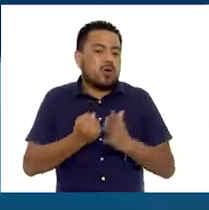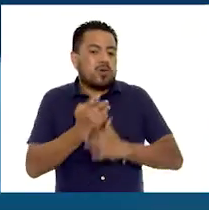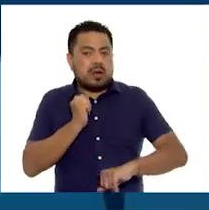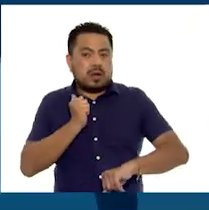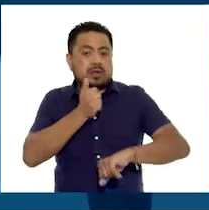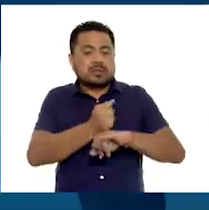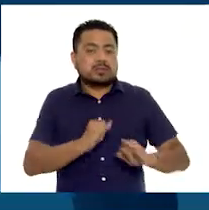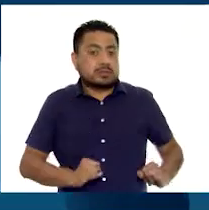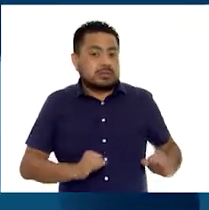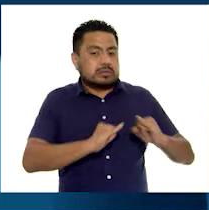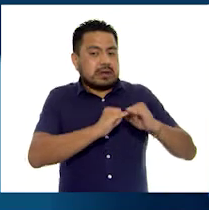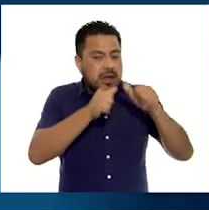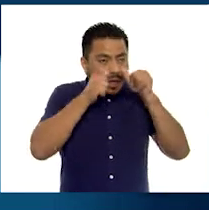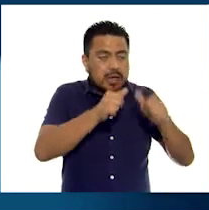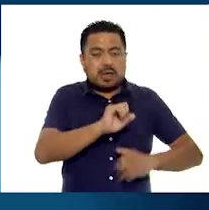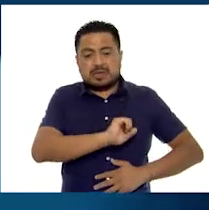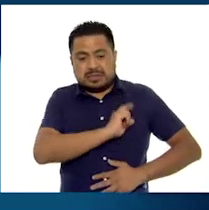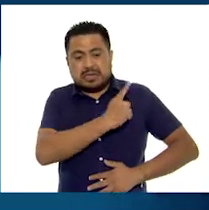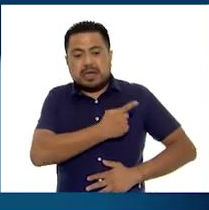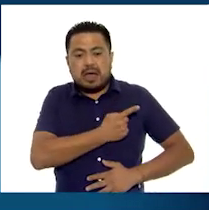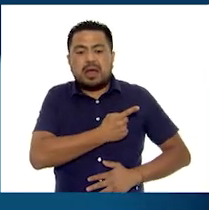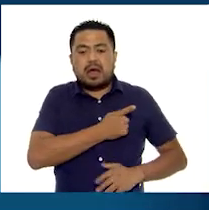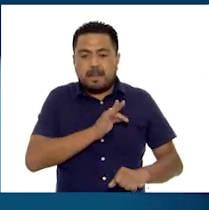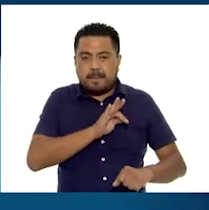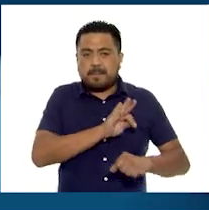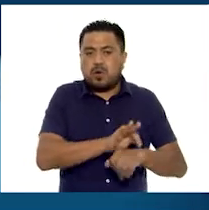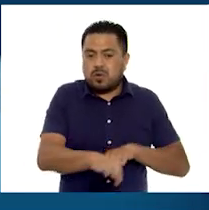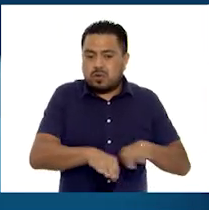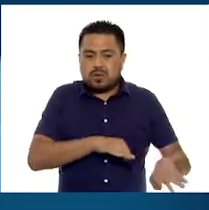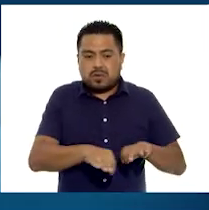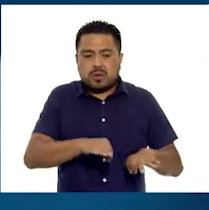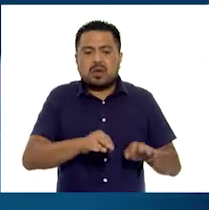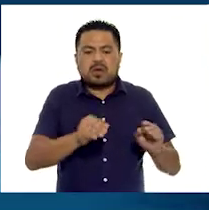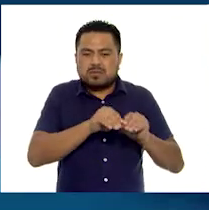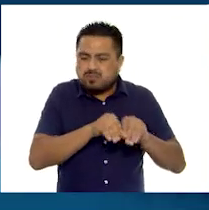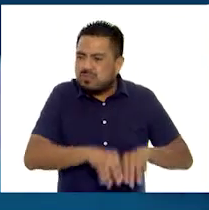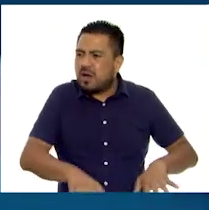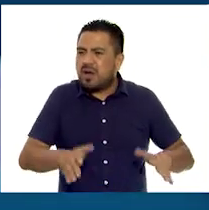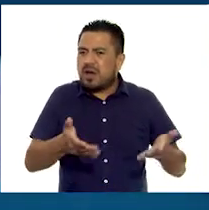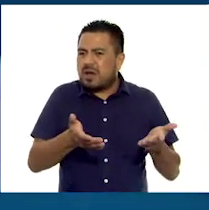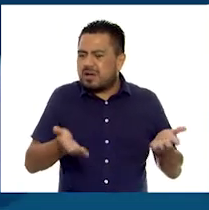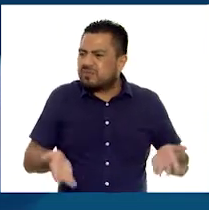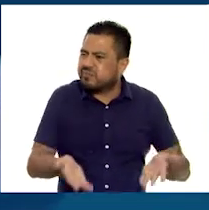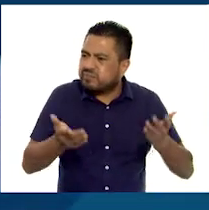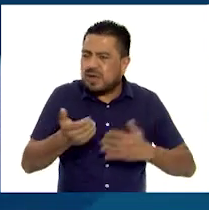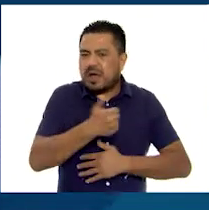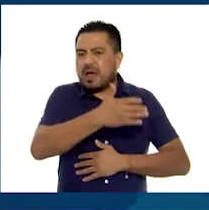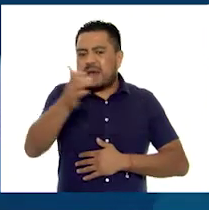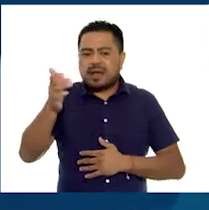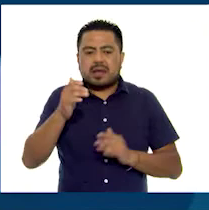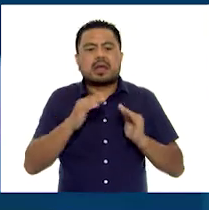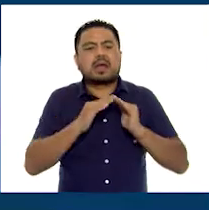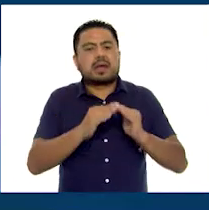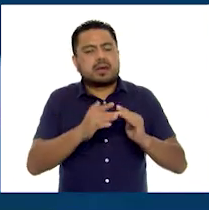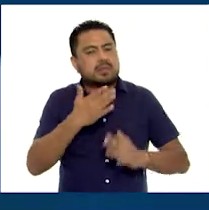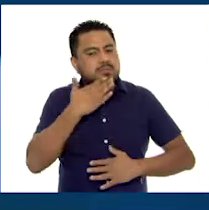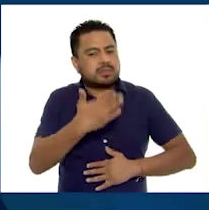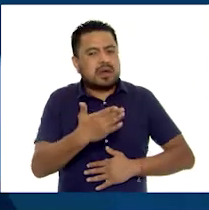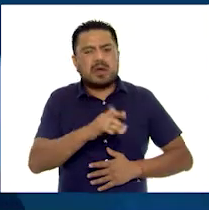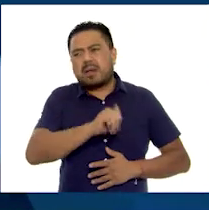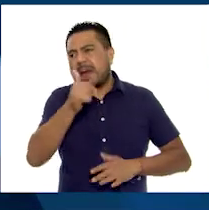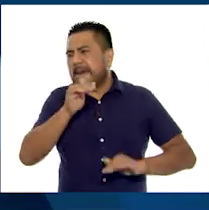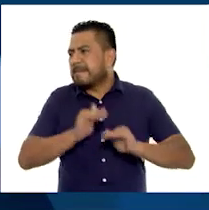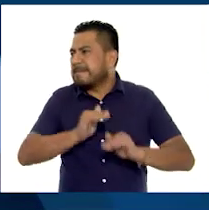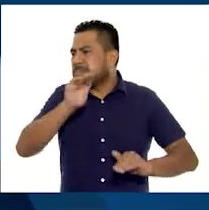han instituciones destinadas a la salud a la protección del trabajo a promover el campo y a fomentar la vivienda digna y muchas más